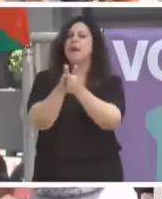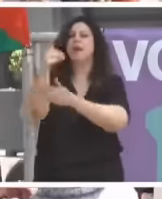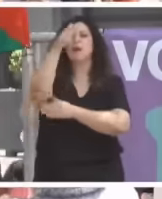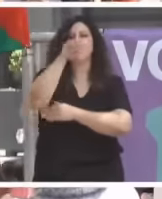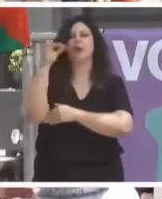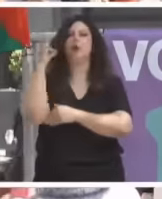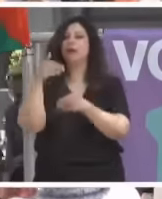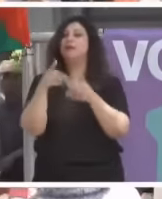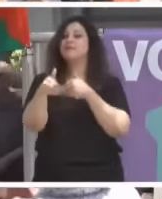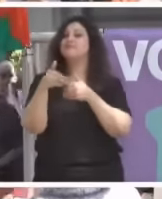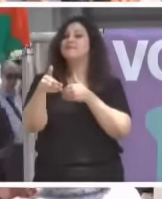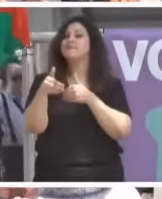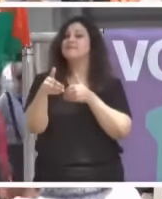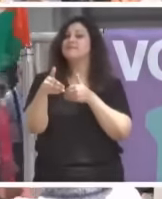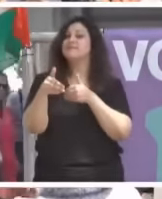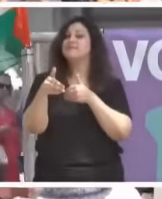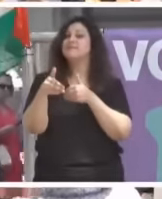compañeras,